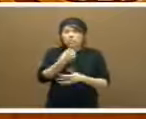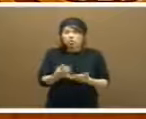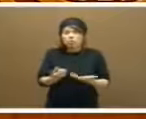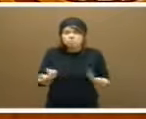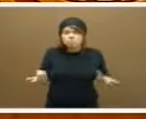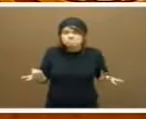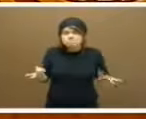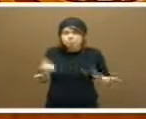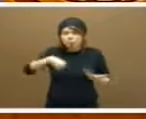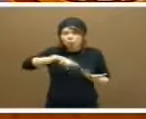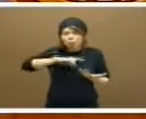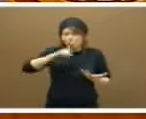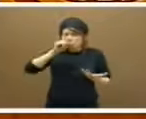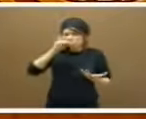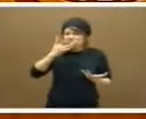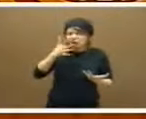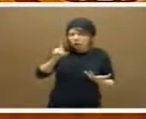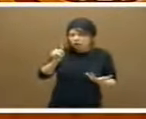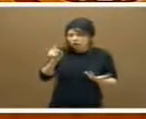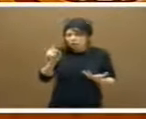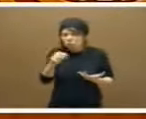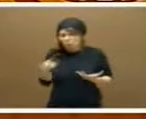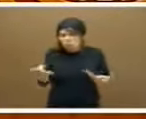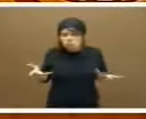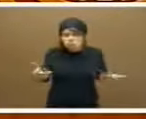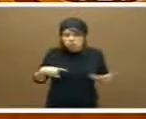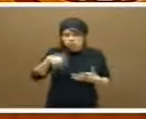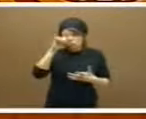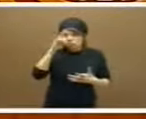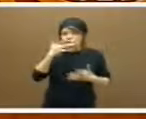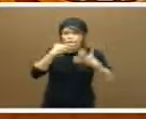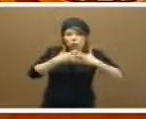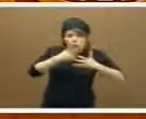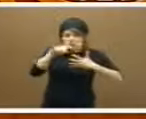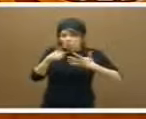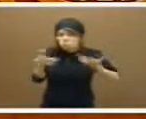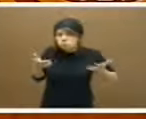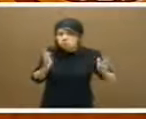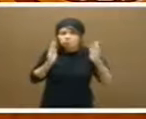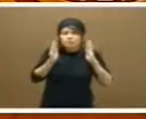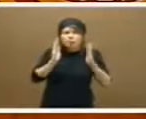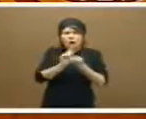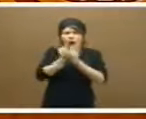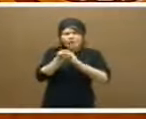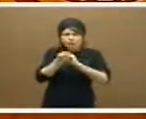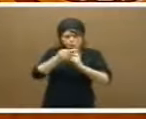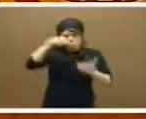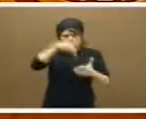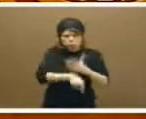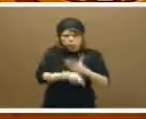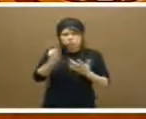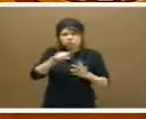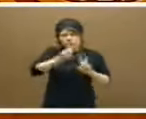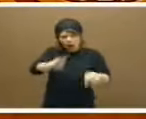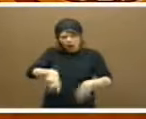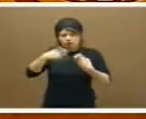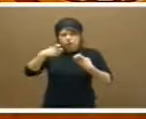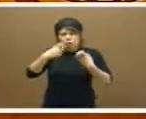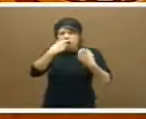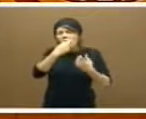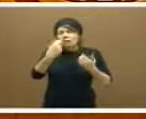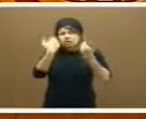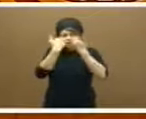no tenemos constancia de que existan y de que tengan algún tipo de pronunciamiento en una época en la que ha habido cambios profundos y reformas en la salud y ha habido